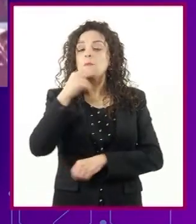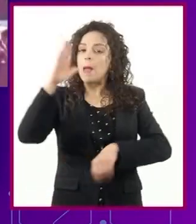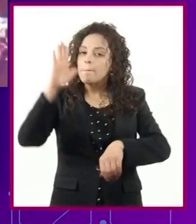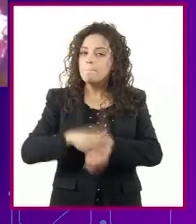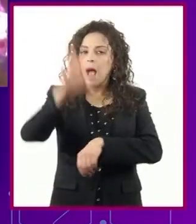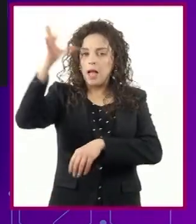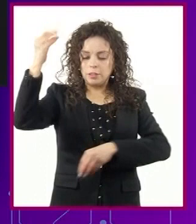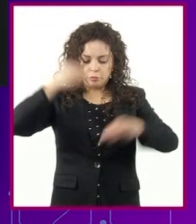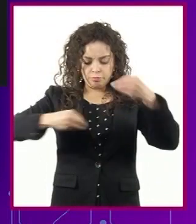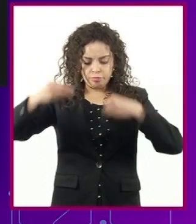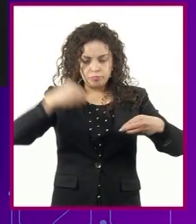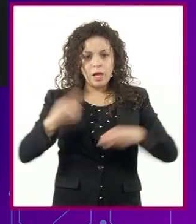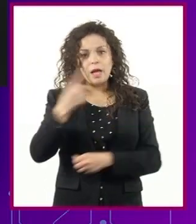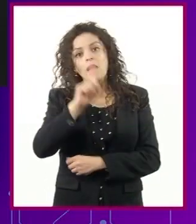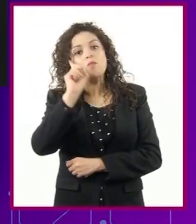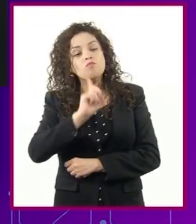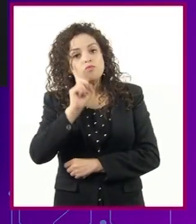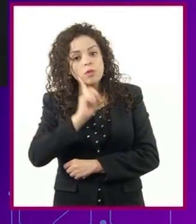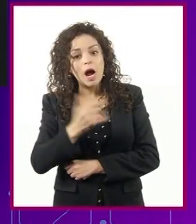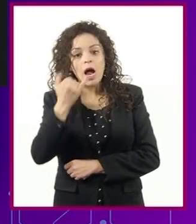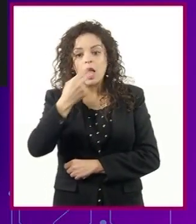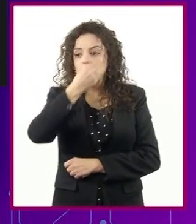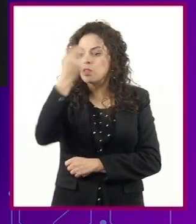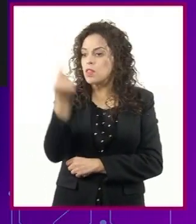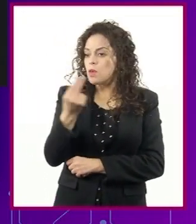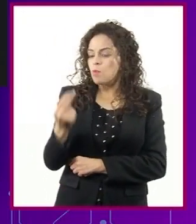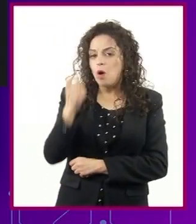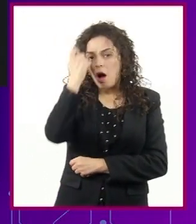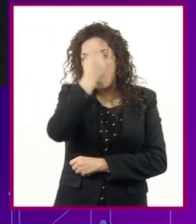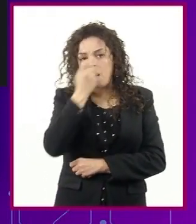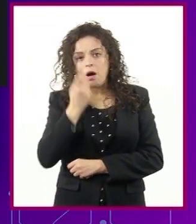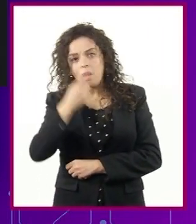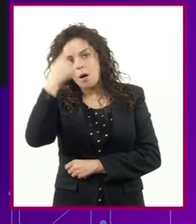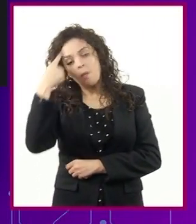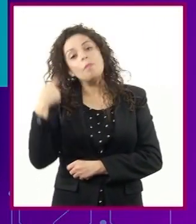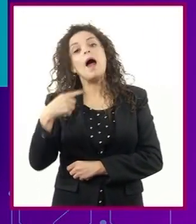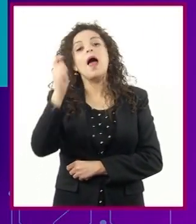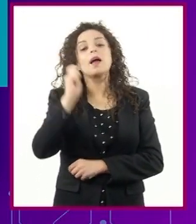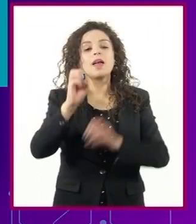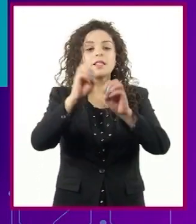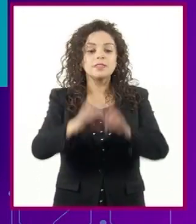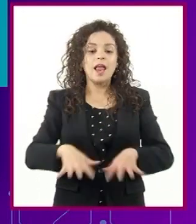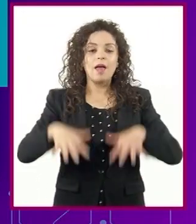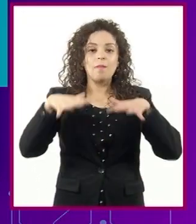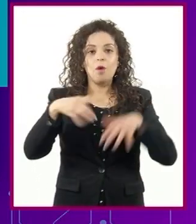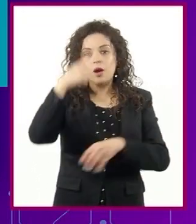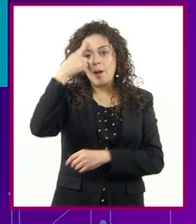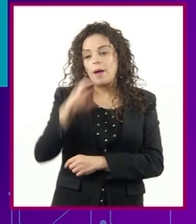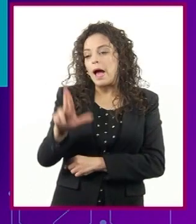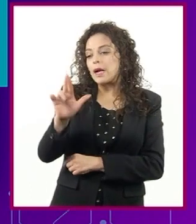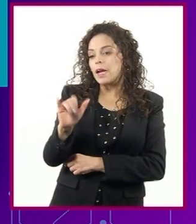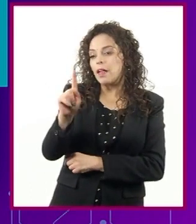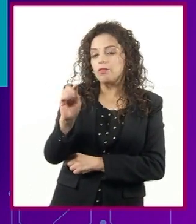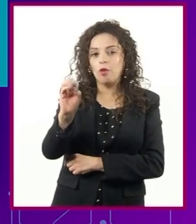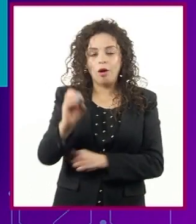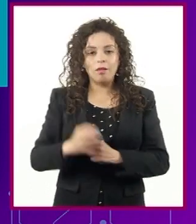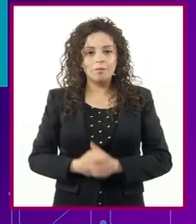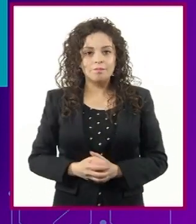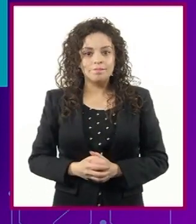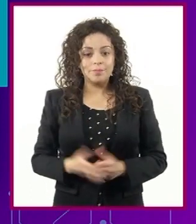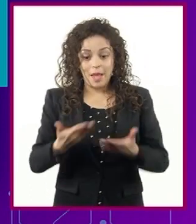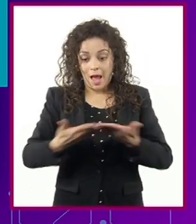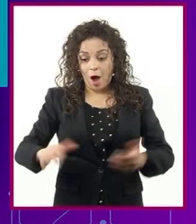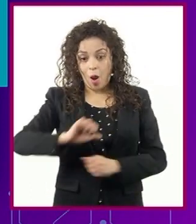las mujeres y que se pintan dibujos simbólicos para las ceremonias rituales? Ahora vamos con otro